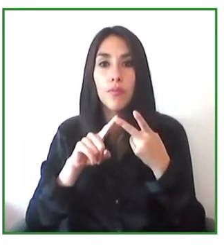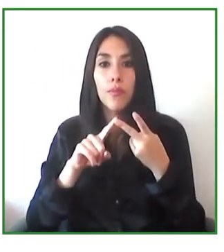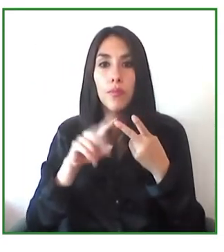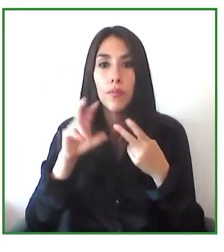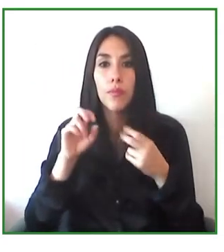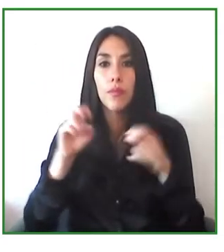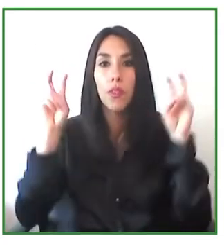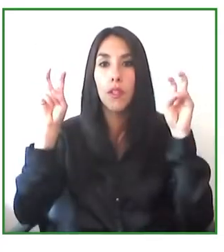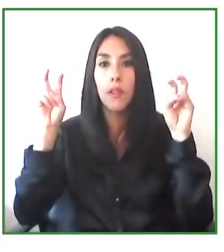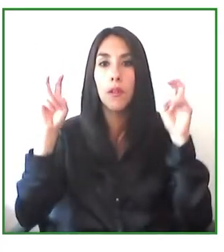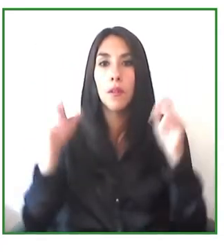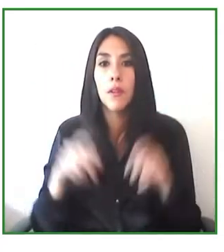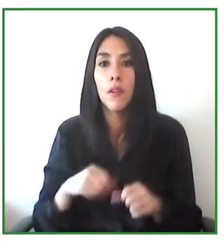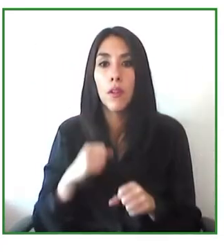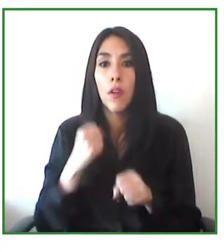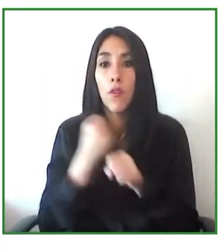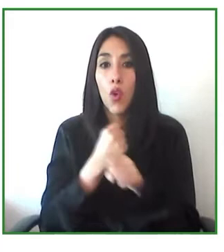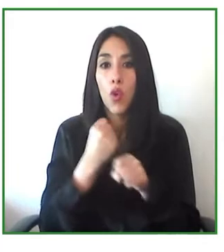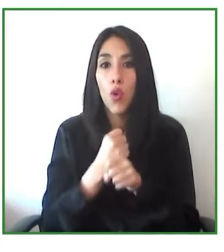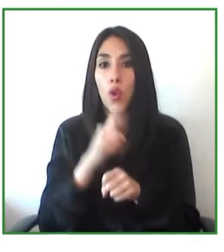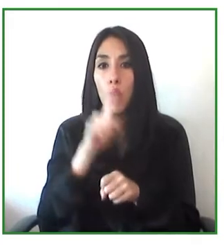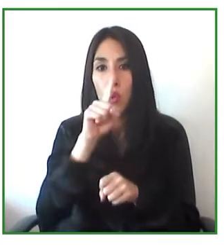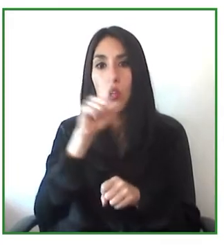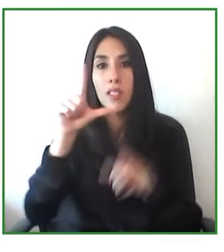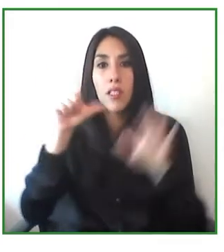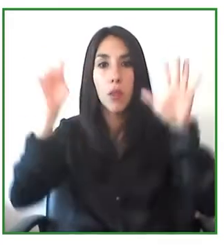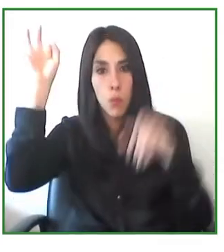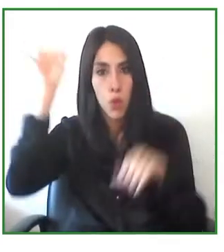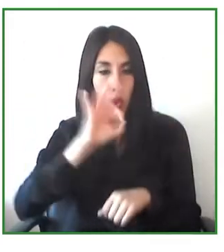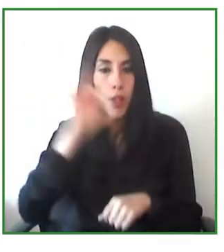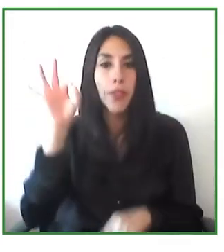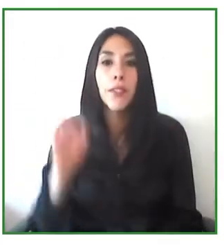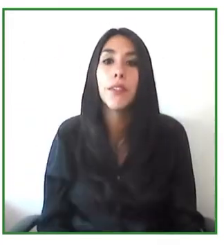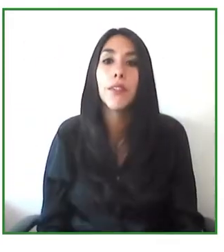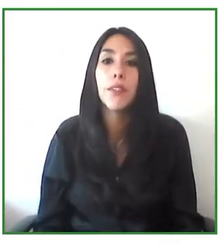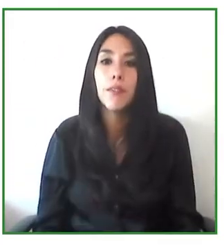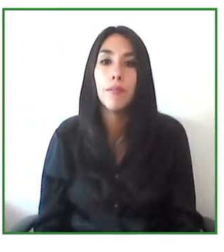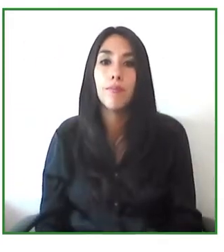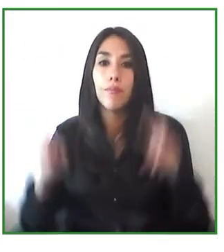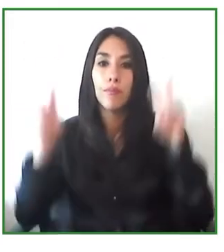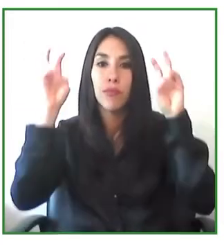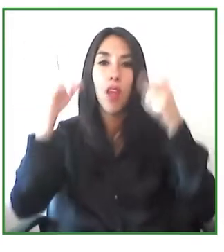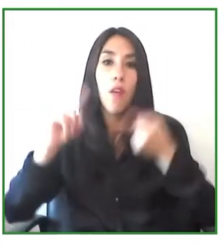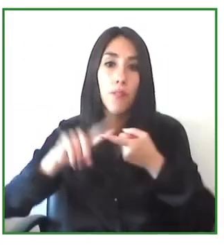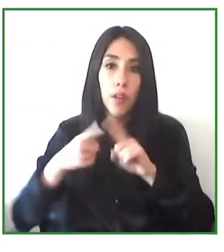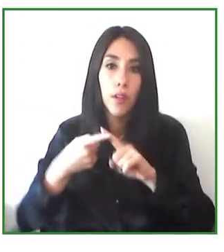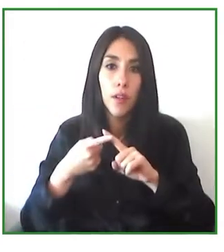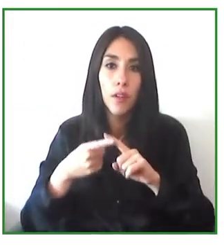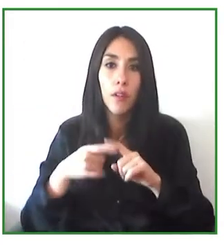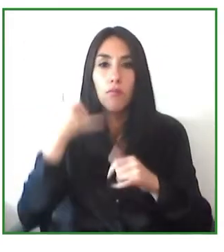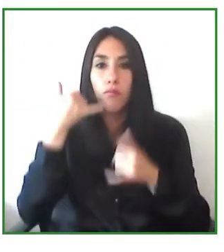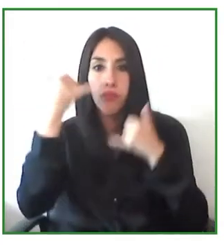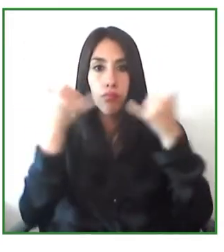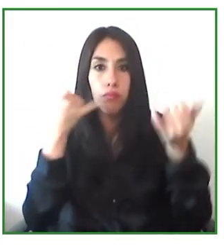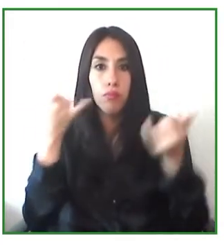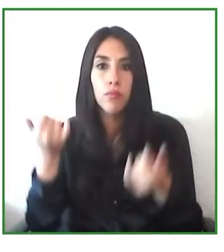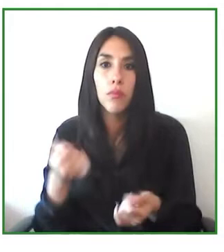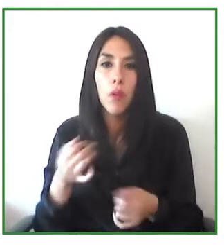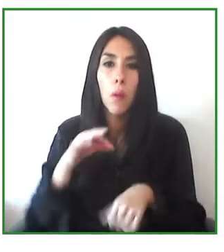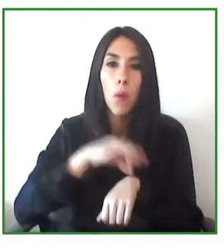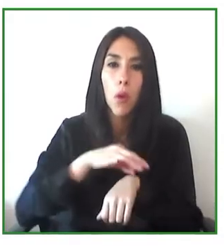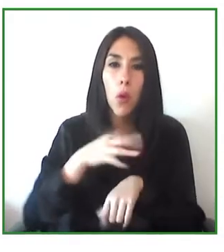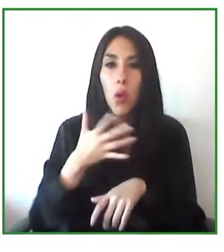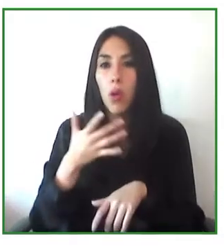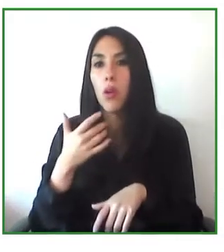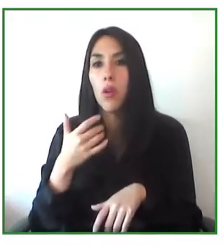y pues para temáticas de amistad, temas médicos y educación empresarial o